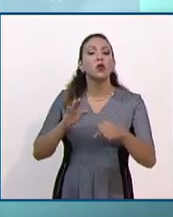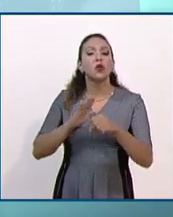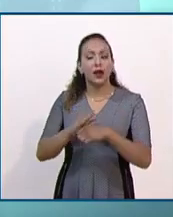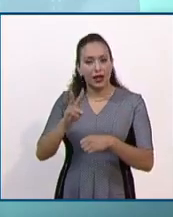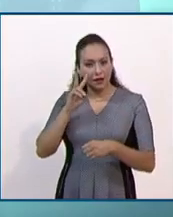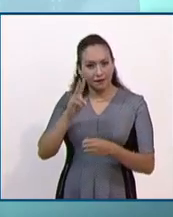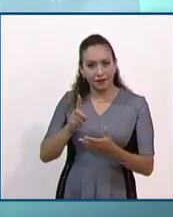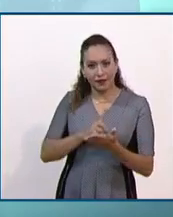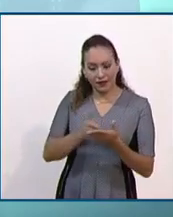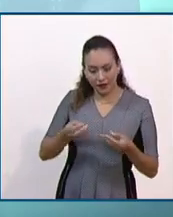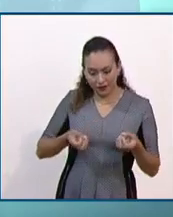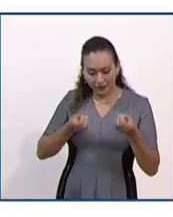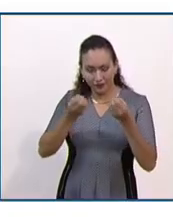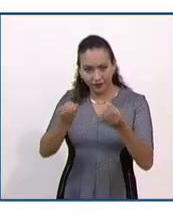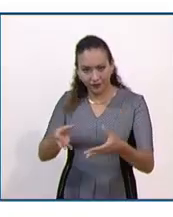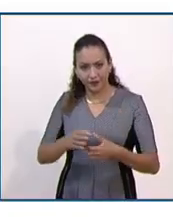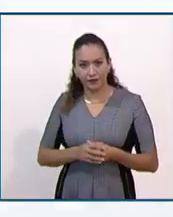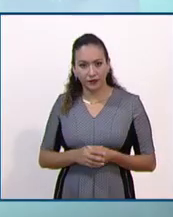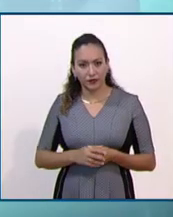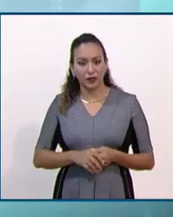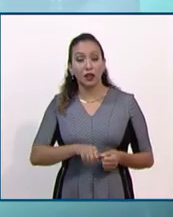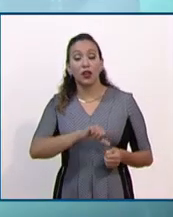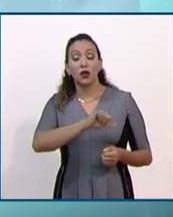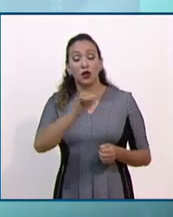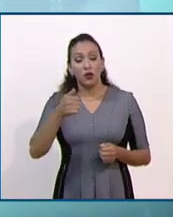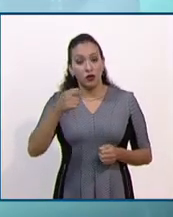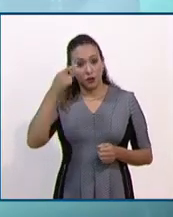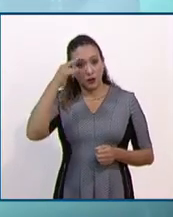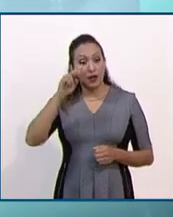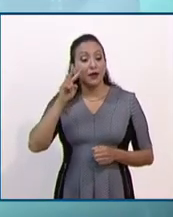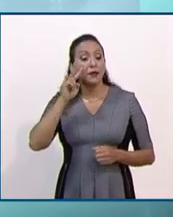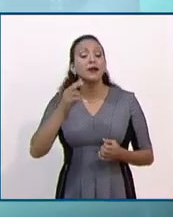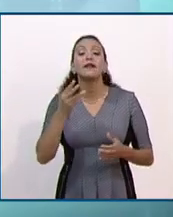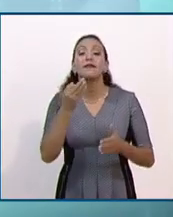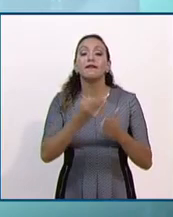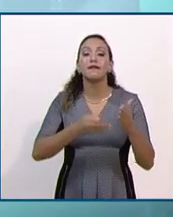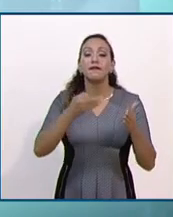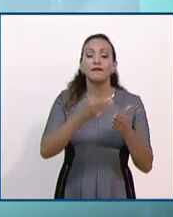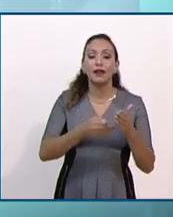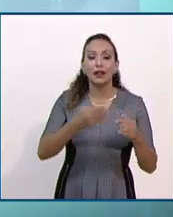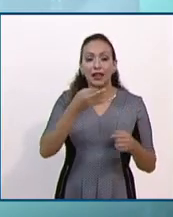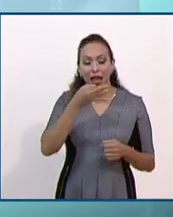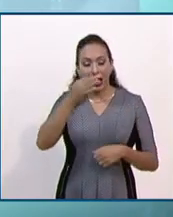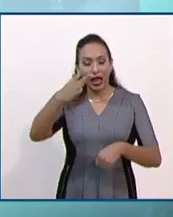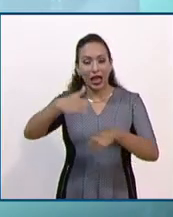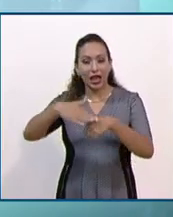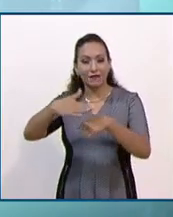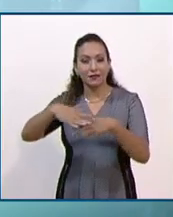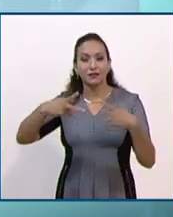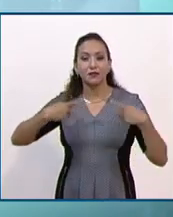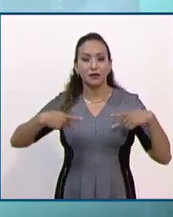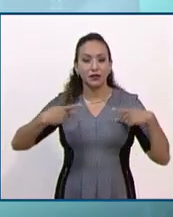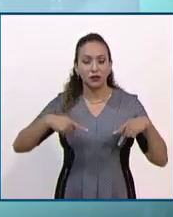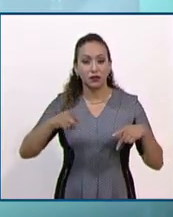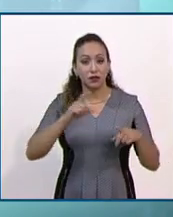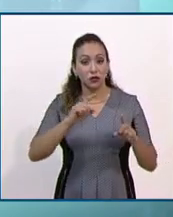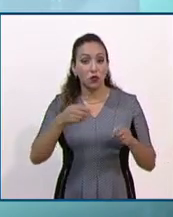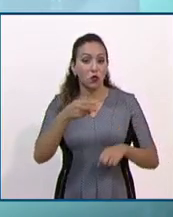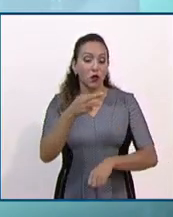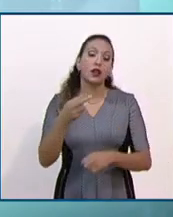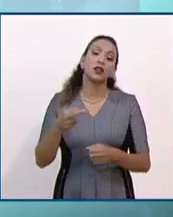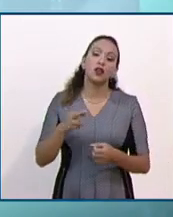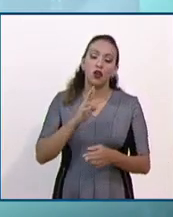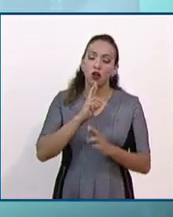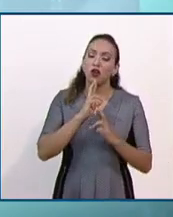para concederla. Y tercero, extraño a juicio por equiparación, la falta de notificación al quejoso de la reanudación de un juicio sobre el